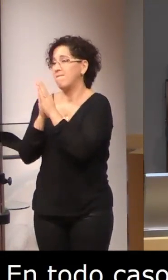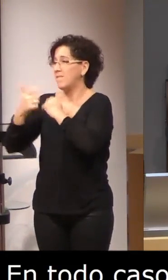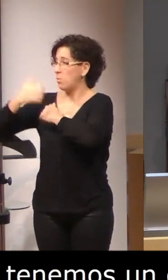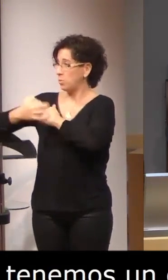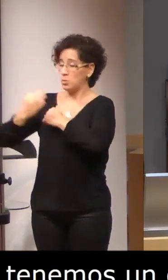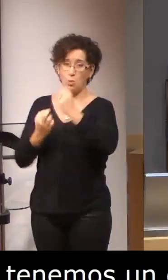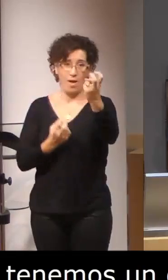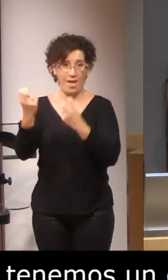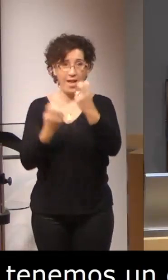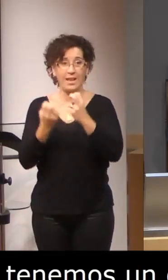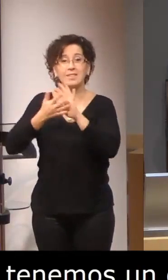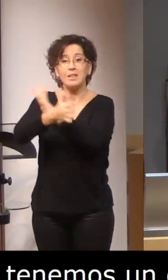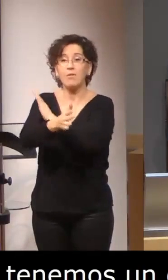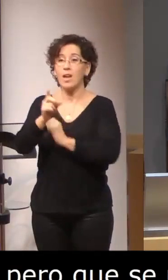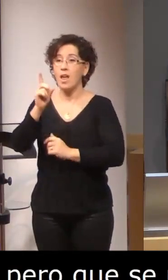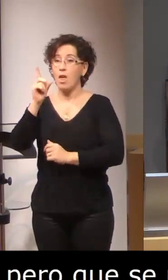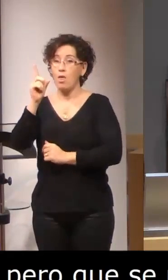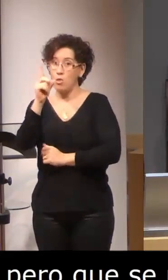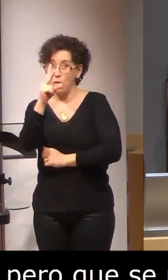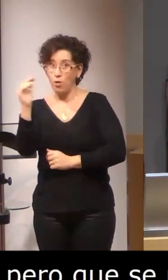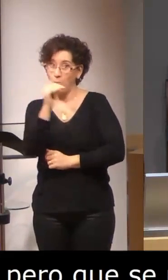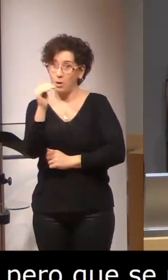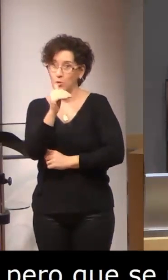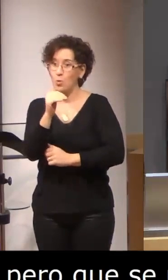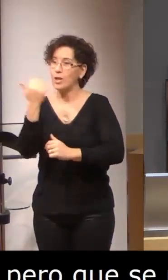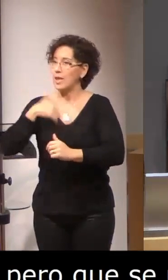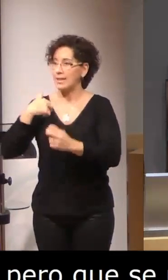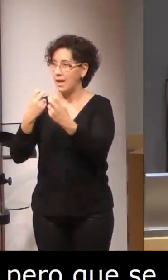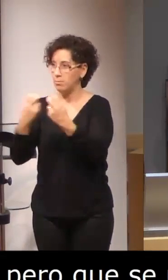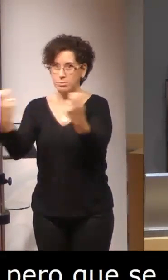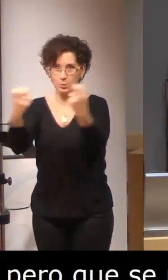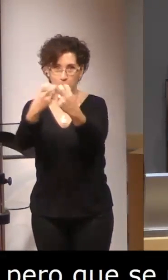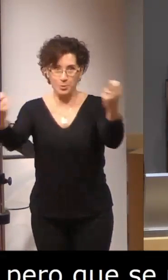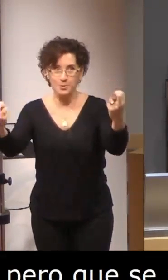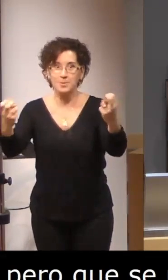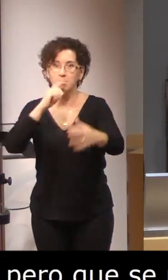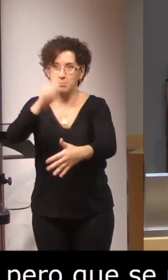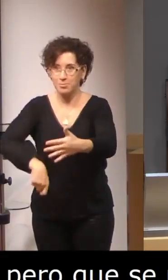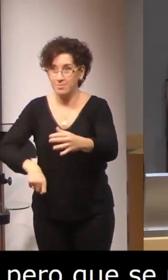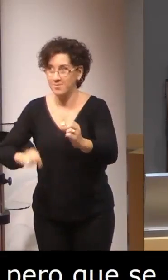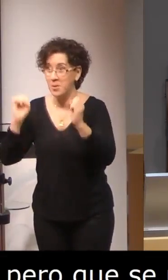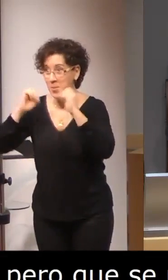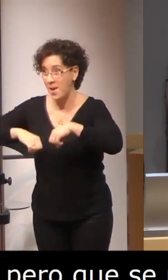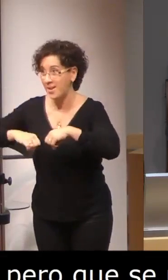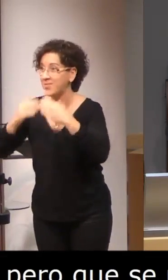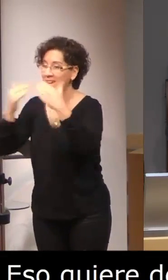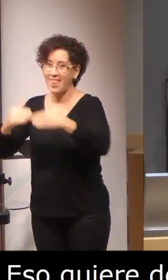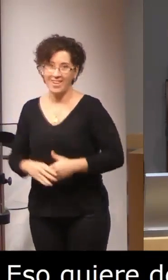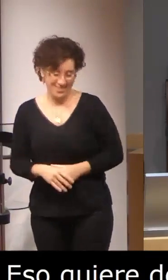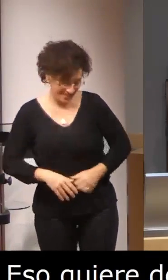quiere decir que a las 12 menos cuarto hay que estar sentado aquí como un clavo. Gracias.